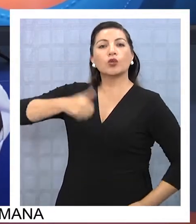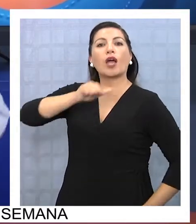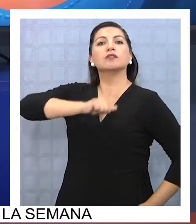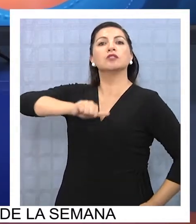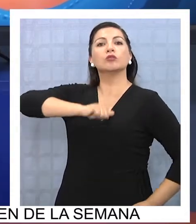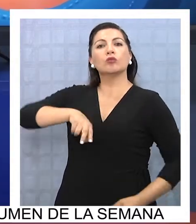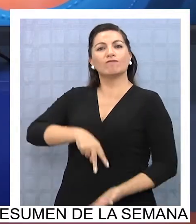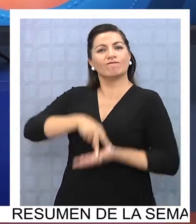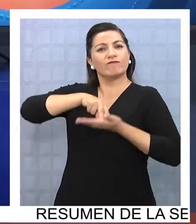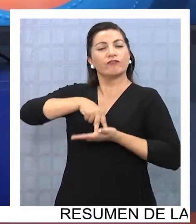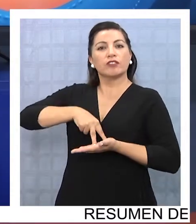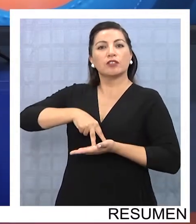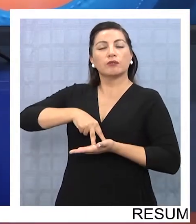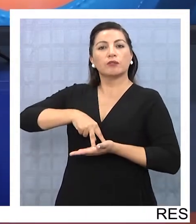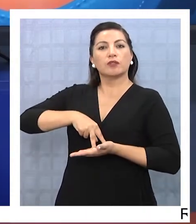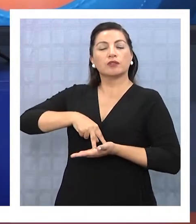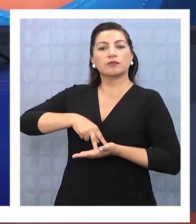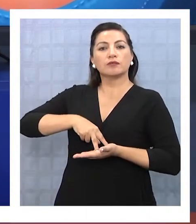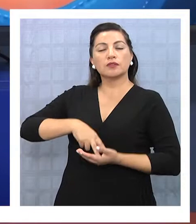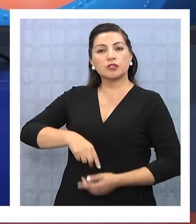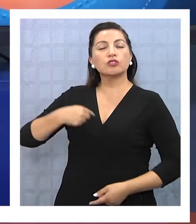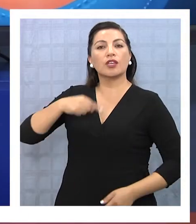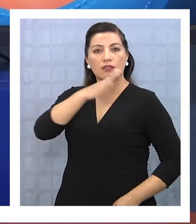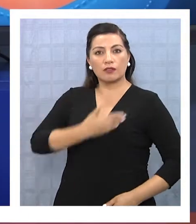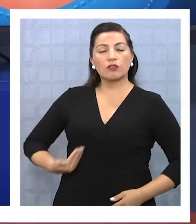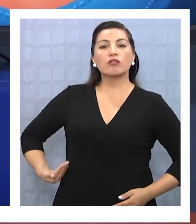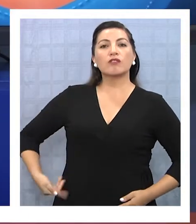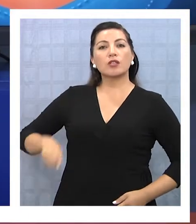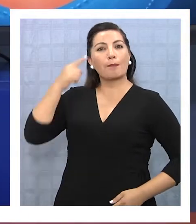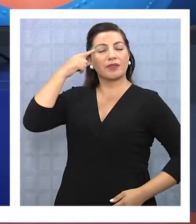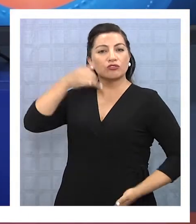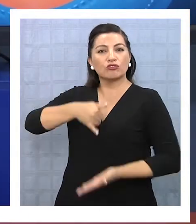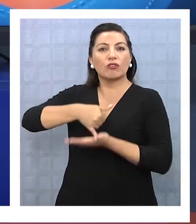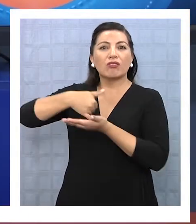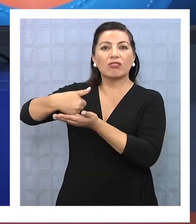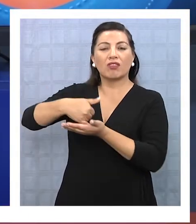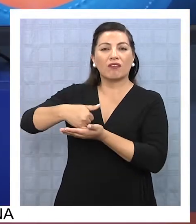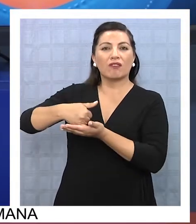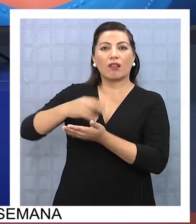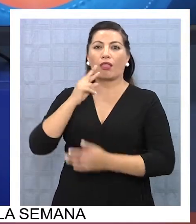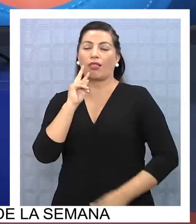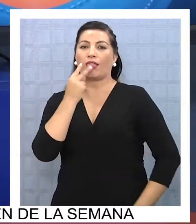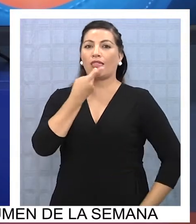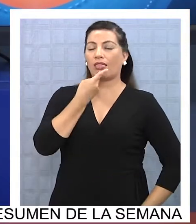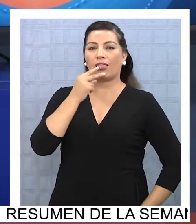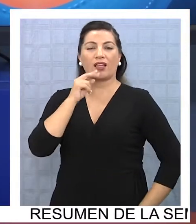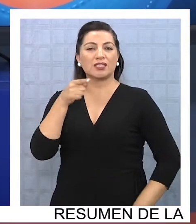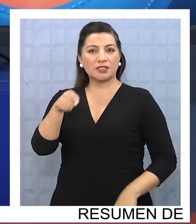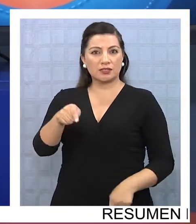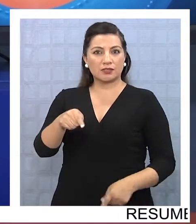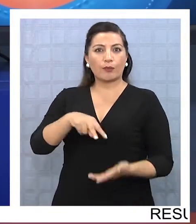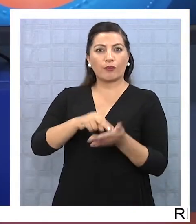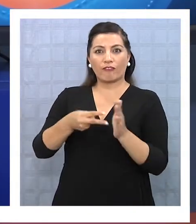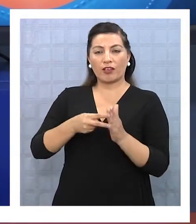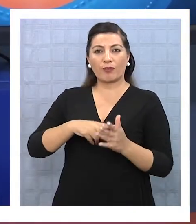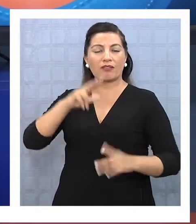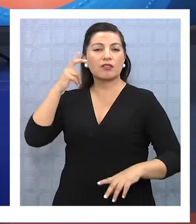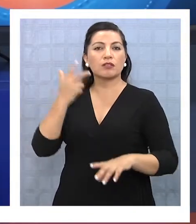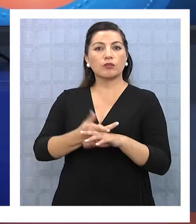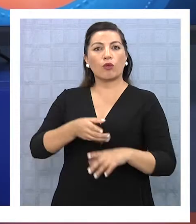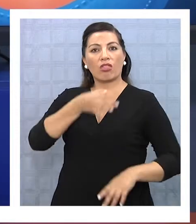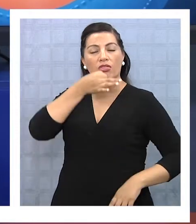mucho más firmeza, con mucho más coherencia. Yo creo que este gobierno ha sido débil y ambiguo en la forma de enfrentar la delincuencia. Y lo digo